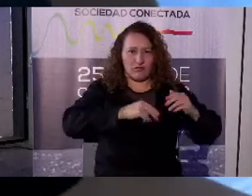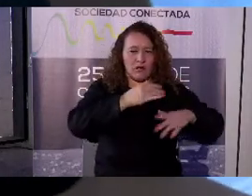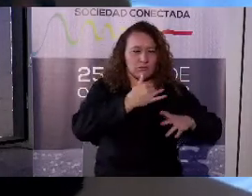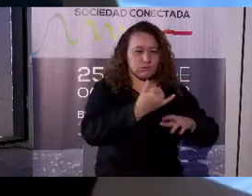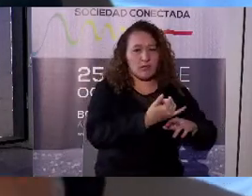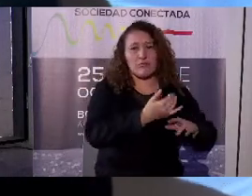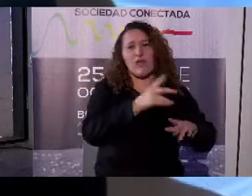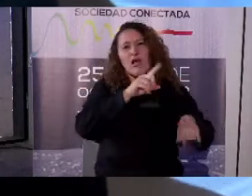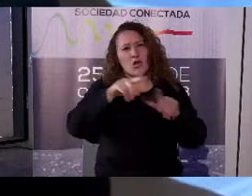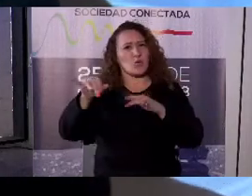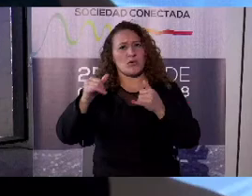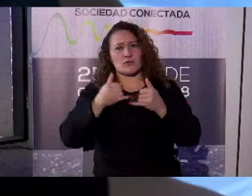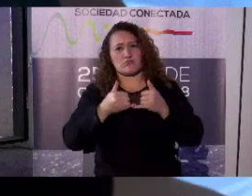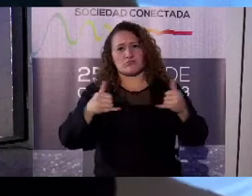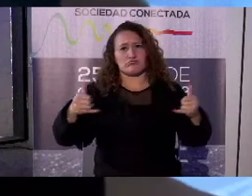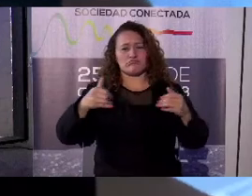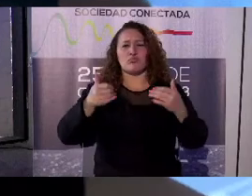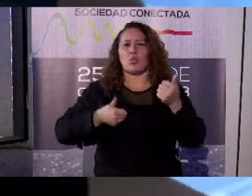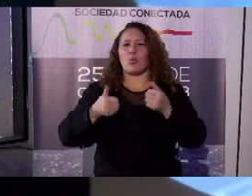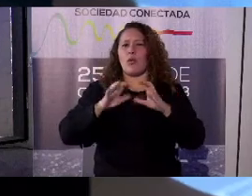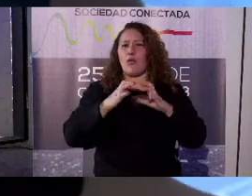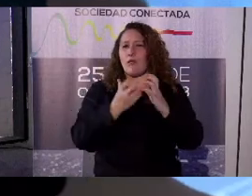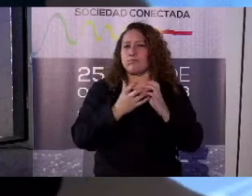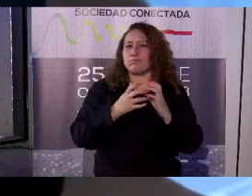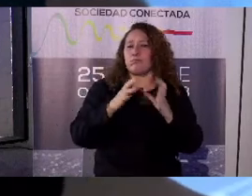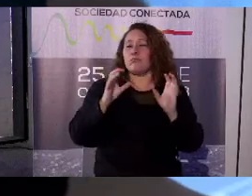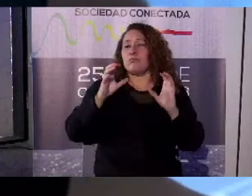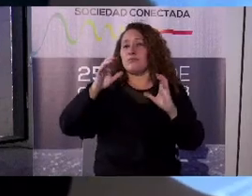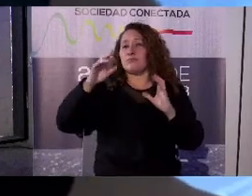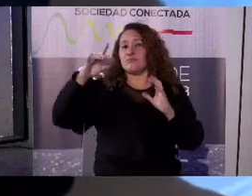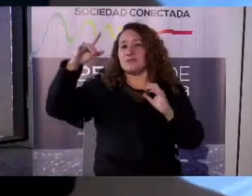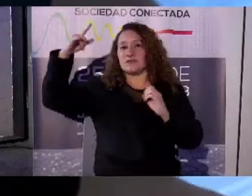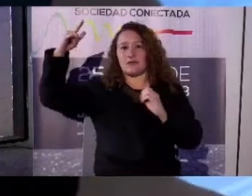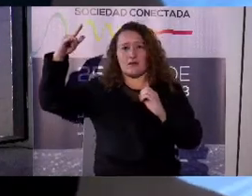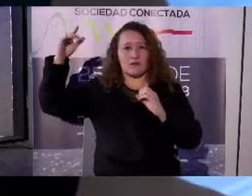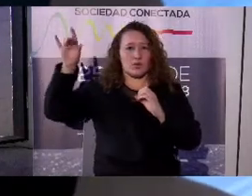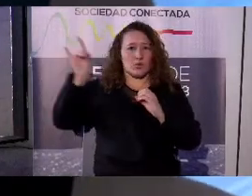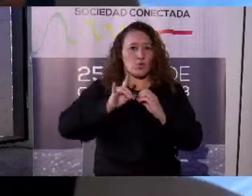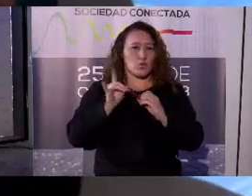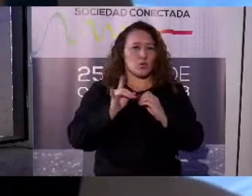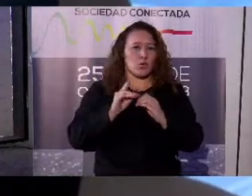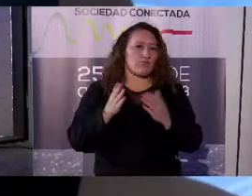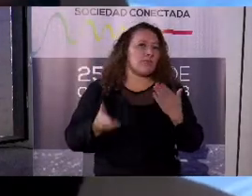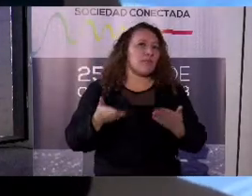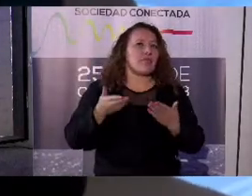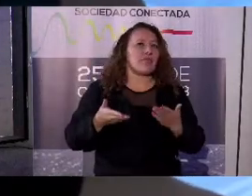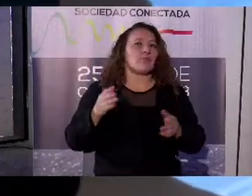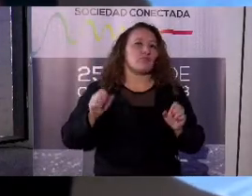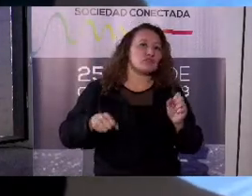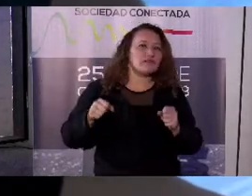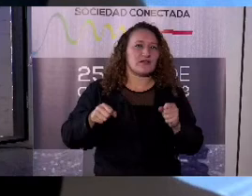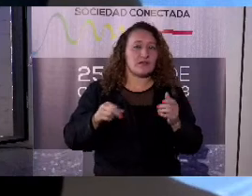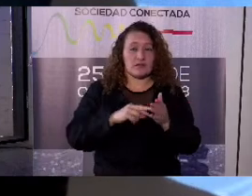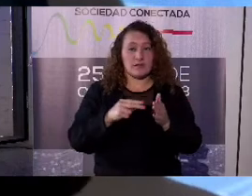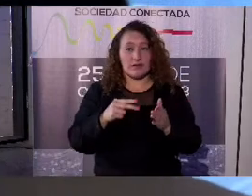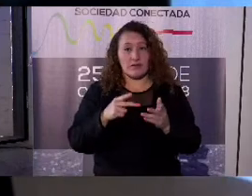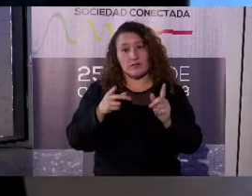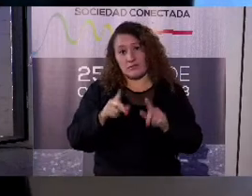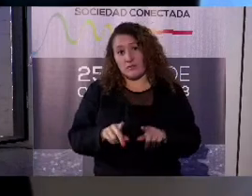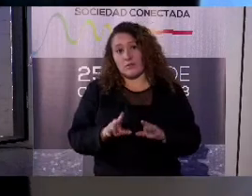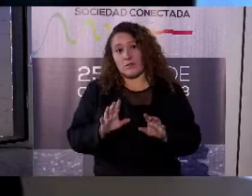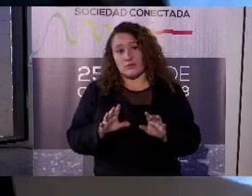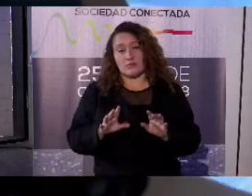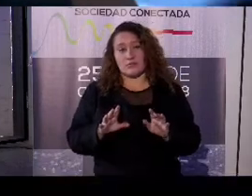inalámbrica satelital dependiendo siempre del caso y las posibilidades que se dan desde el punto de vista técnico pero también desde el punto de